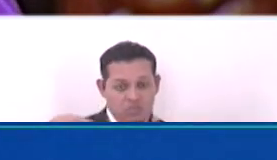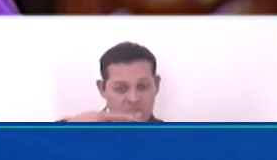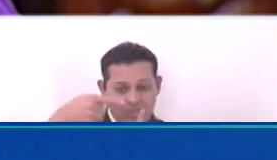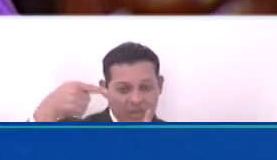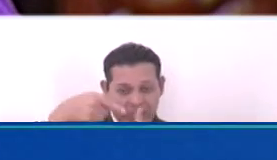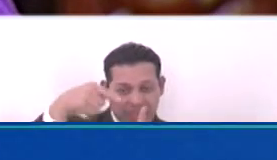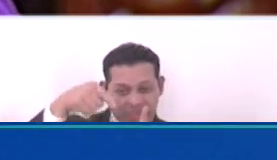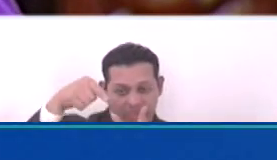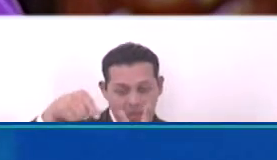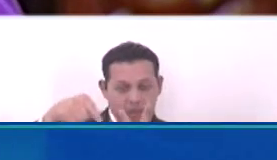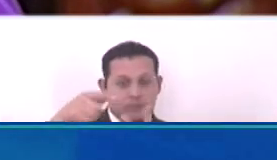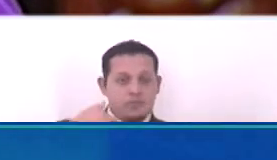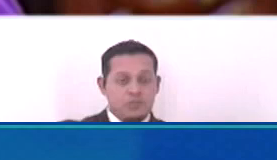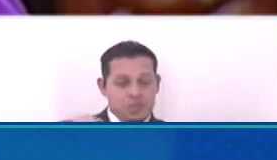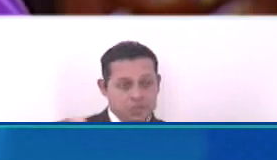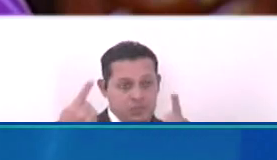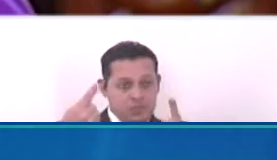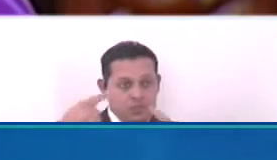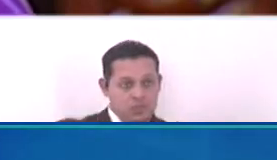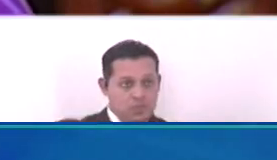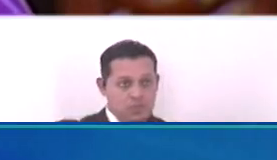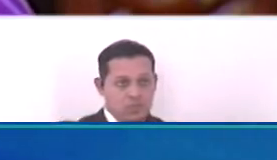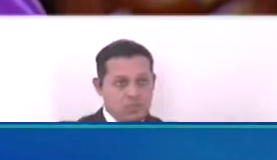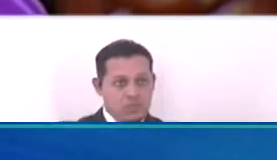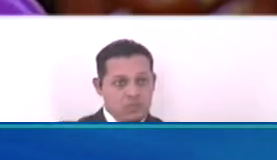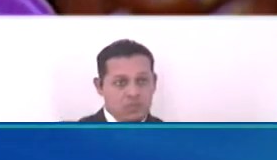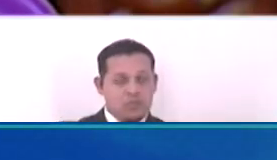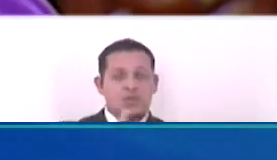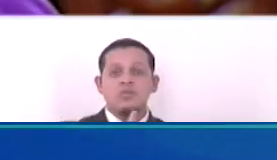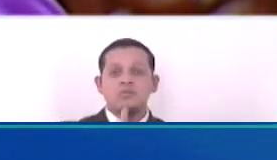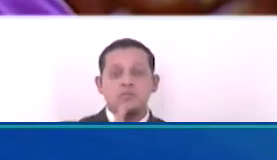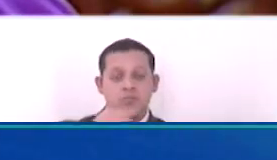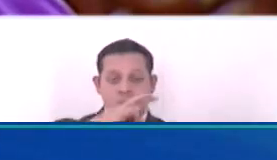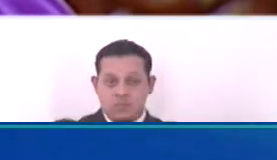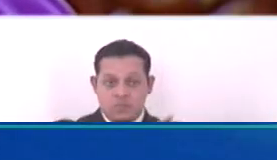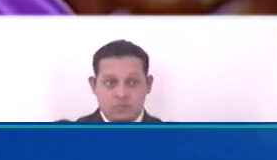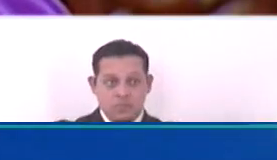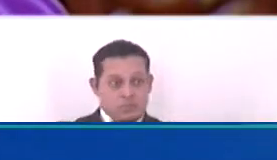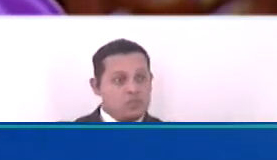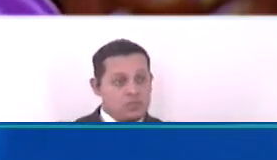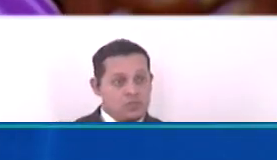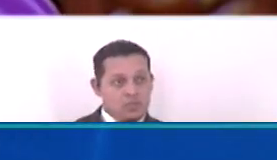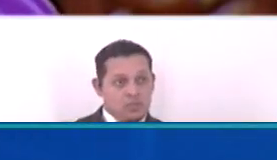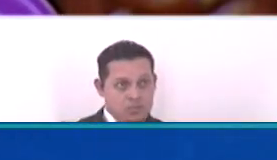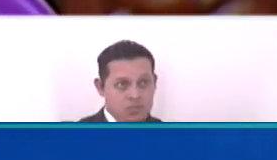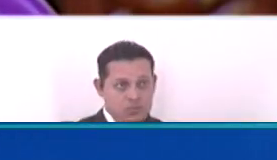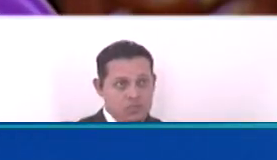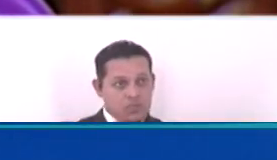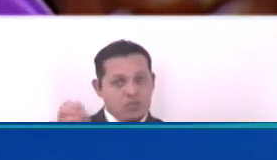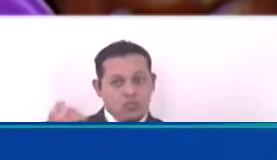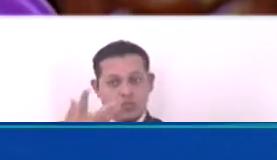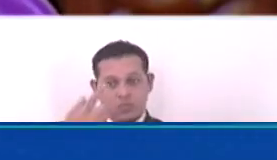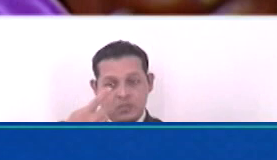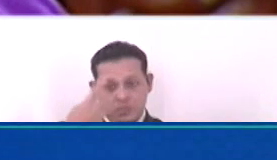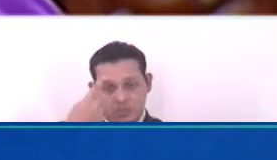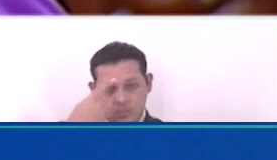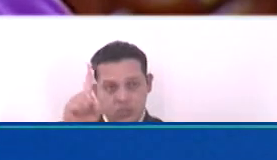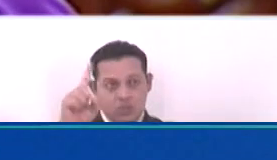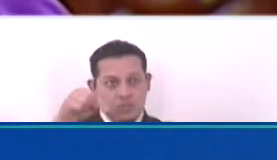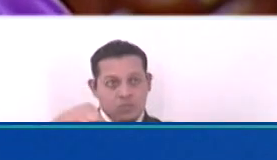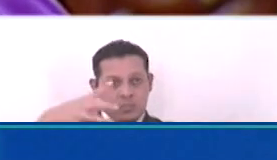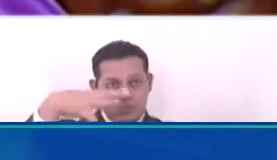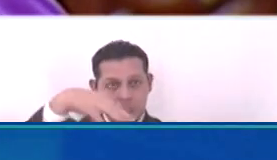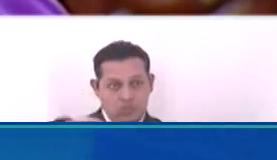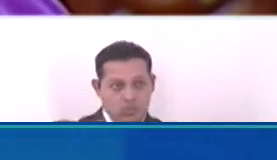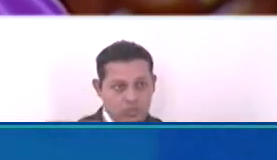repito estoy en contra de la corrupción los que están a favor de la corrupción son los de nuevas ideas porque